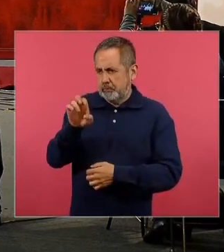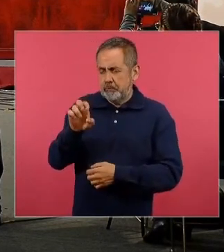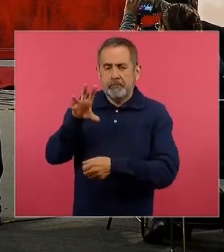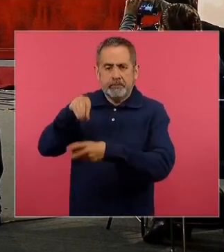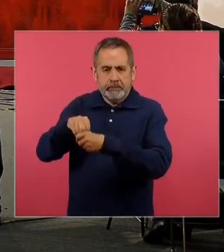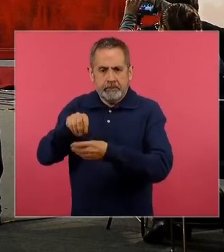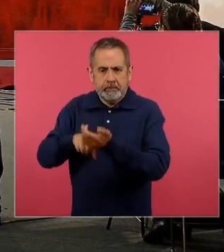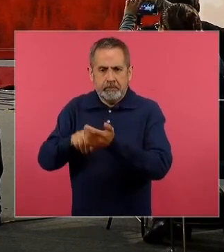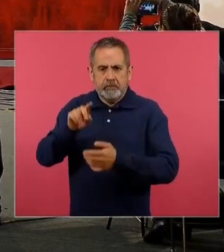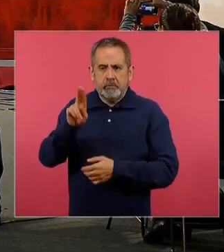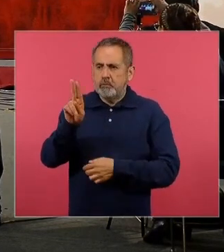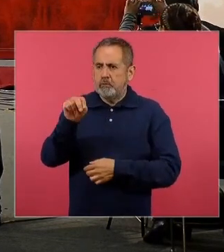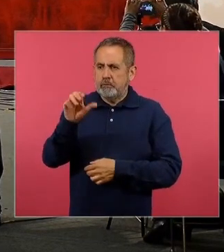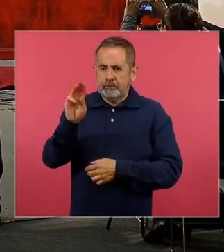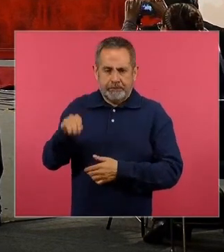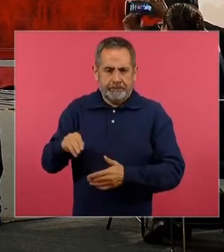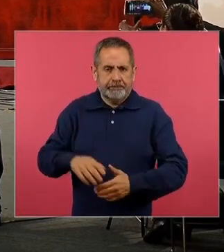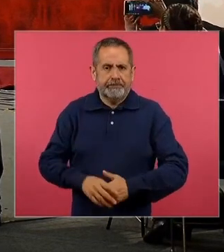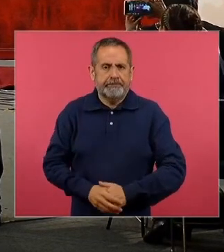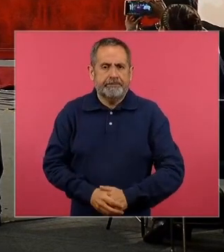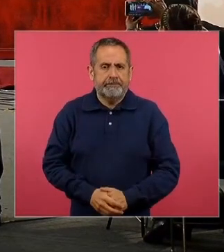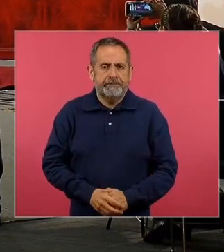UNAM.